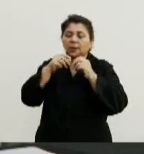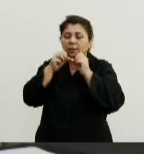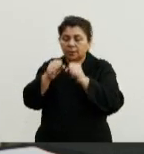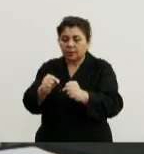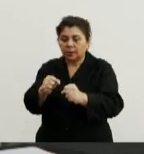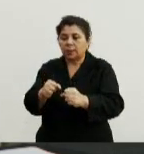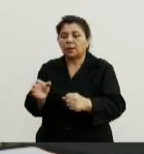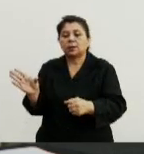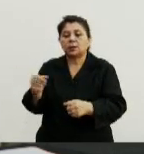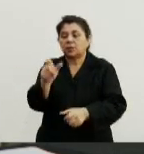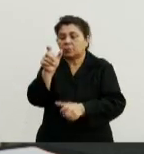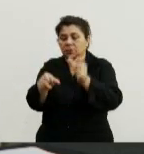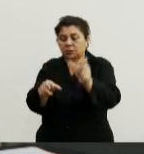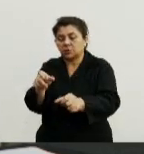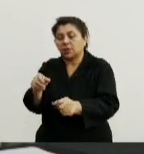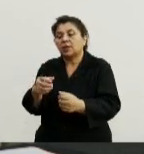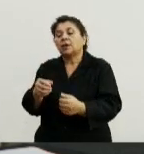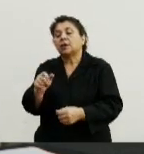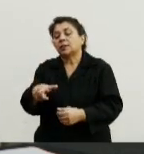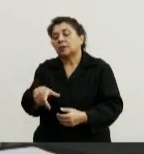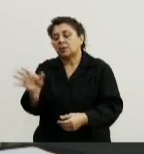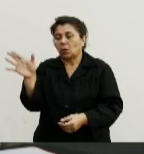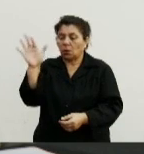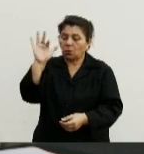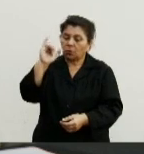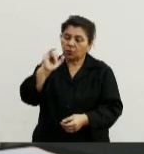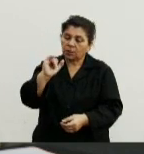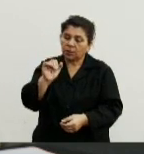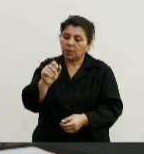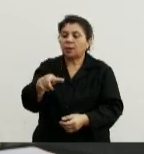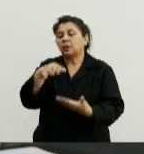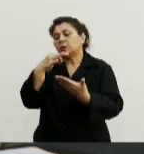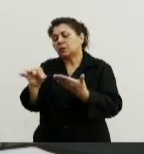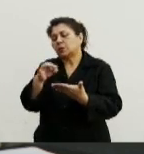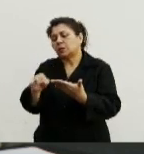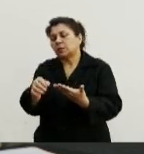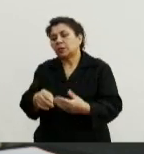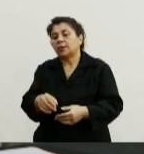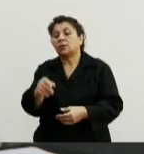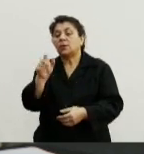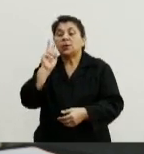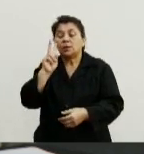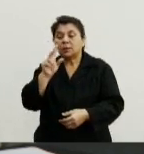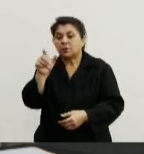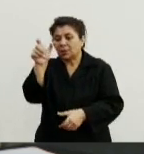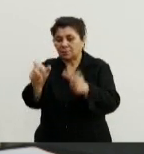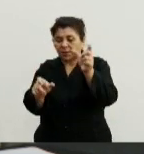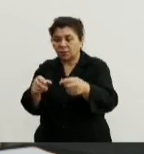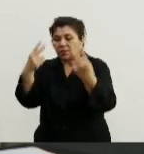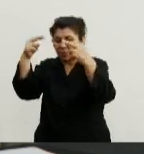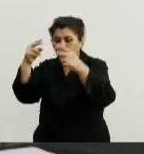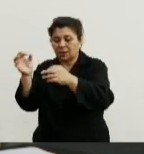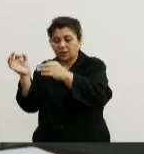los funcionarios que están todo el día y se están recepcionando lo que es el arribo de las personas que vienen desde el extranjero